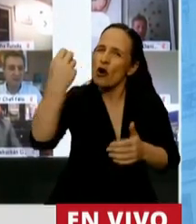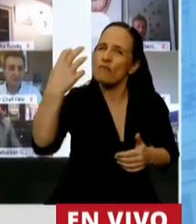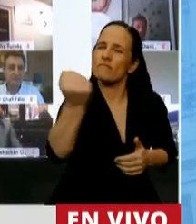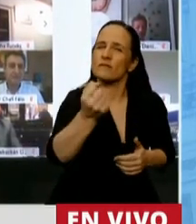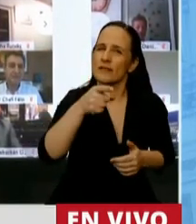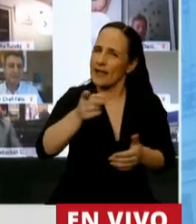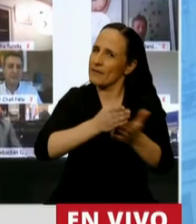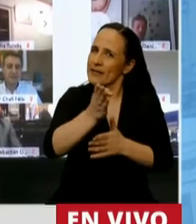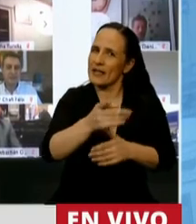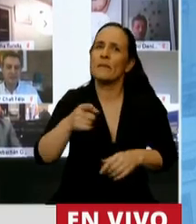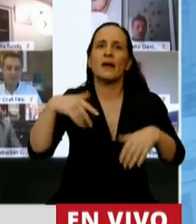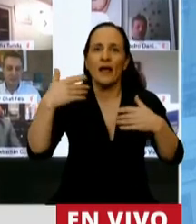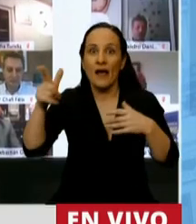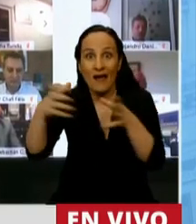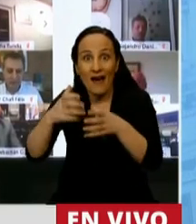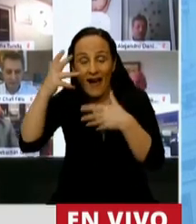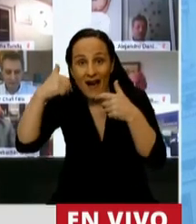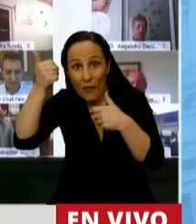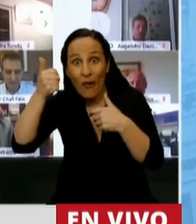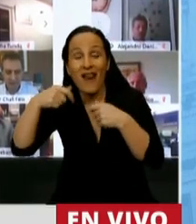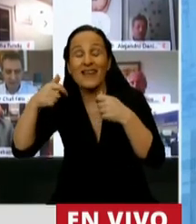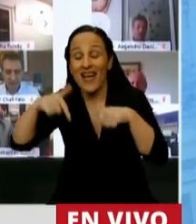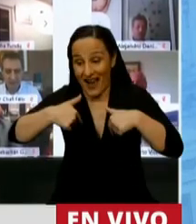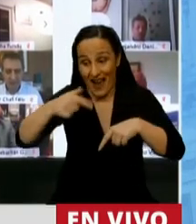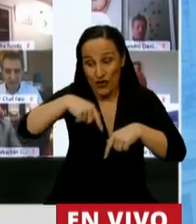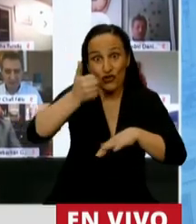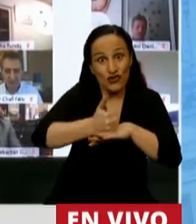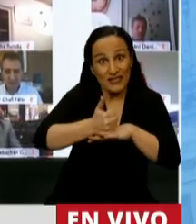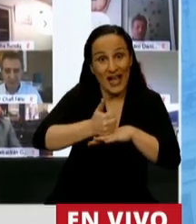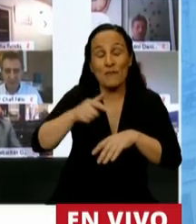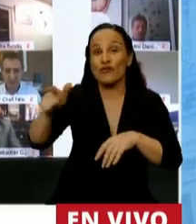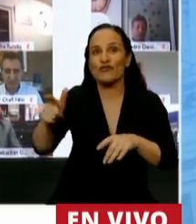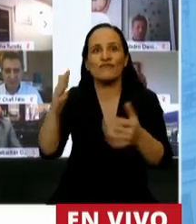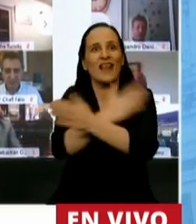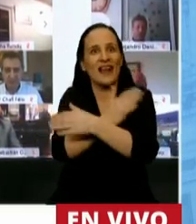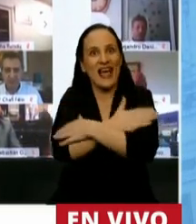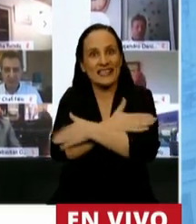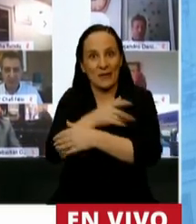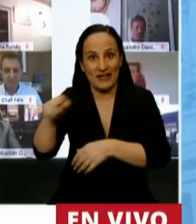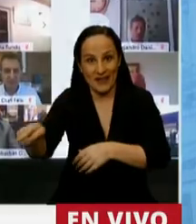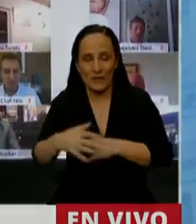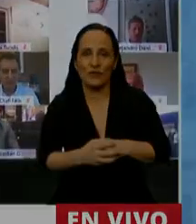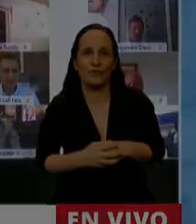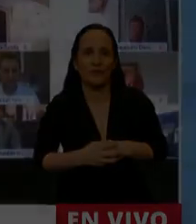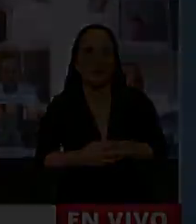y este recinto hoy otra vez las vuelve a abrazar. Gracias, diputada Moró.